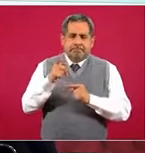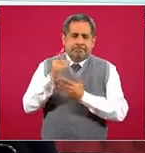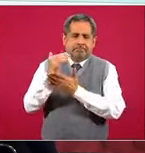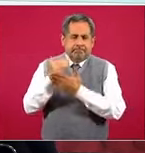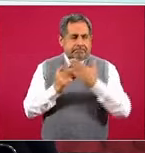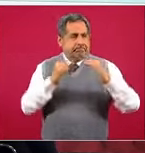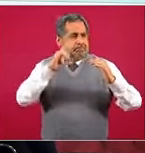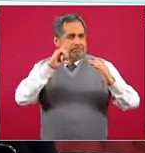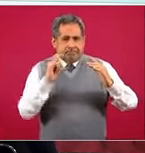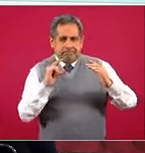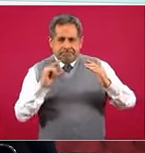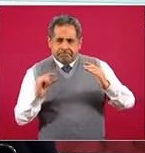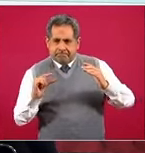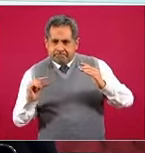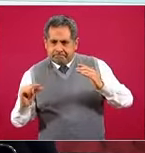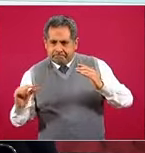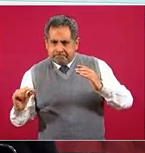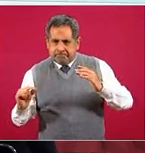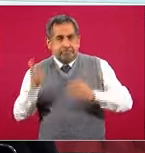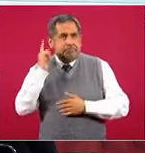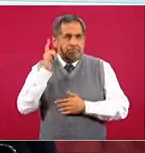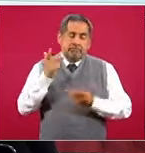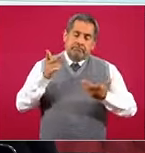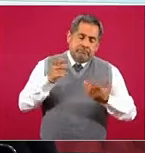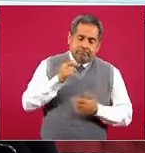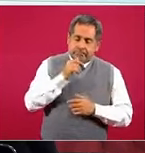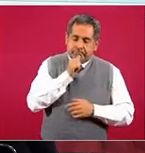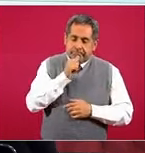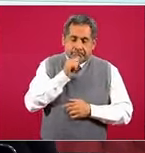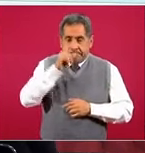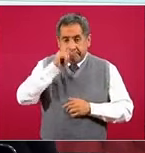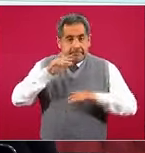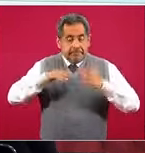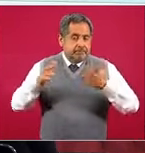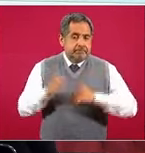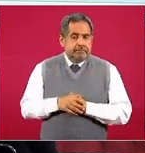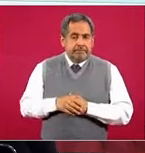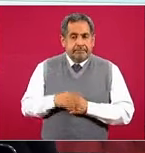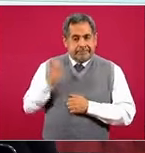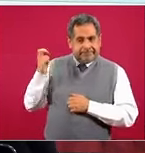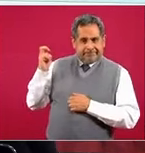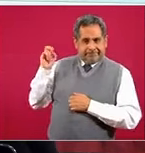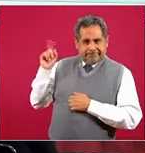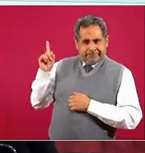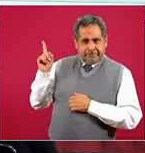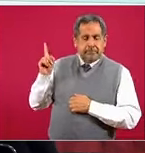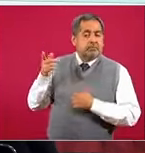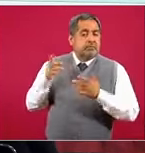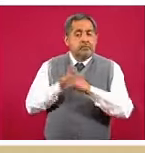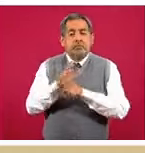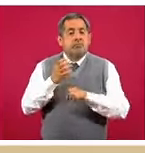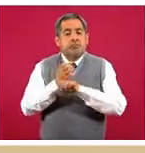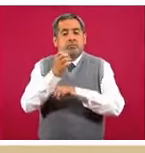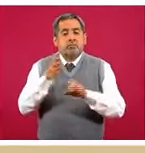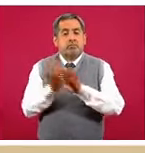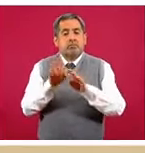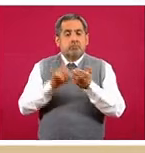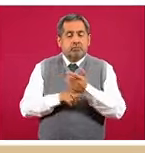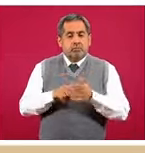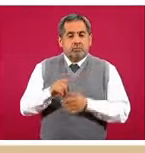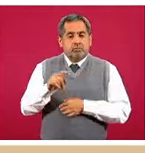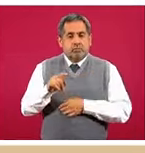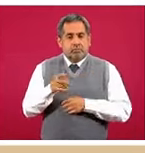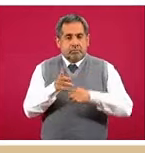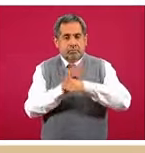menor que la grande que acabas de tener. Y de este estado, particularmente, sobre los casos de síndrome